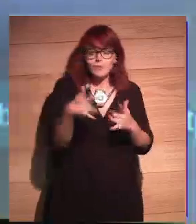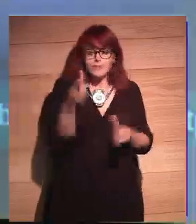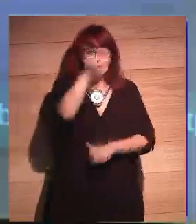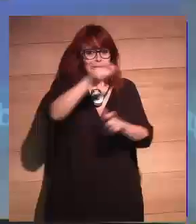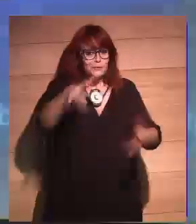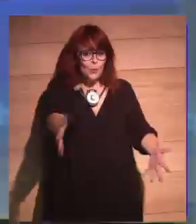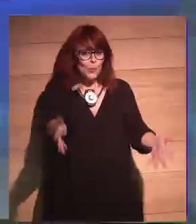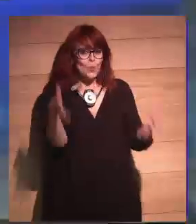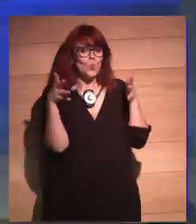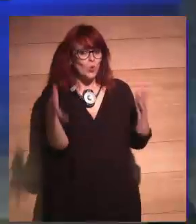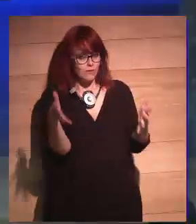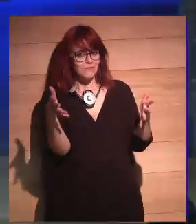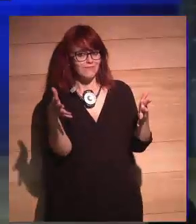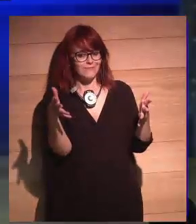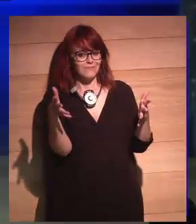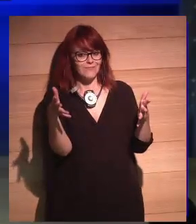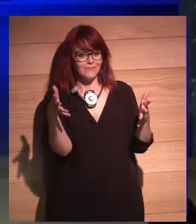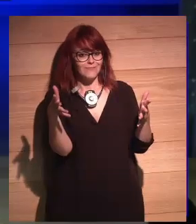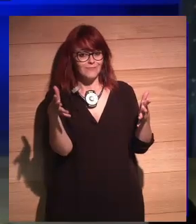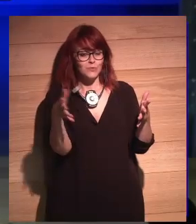encanta. Porque